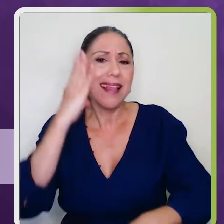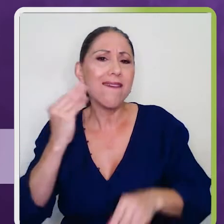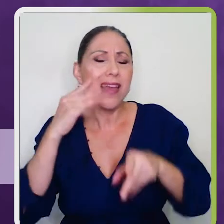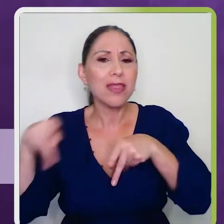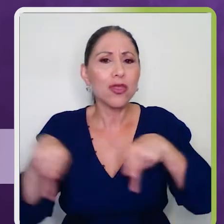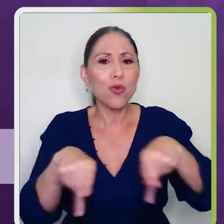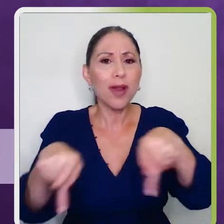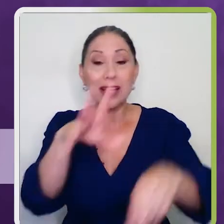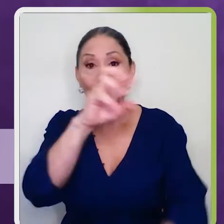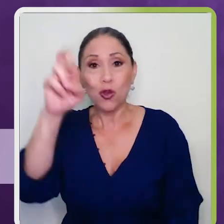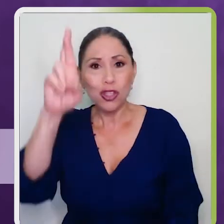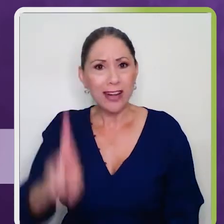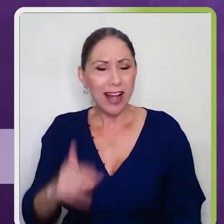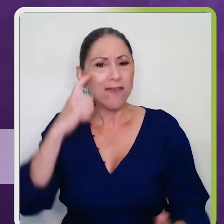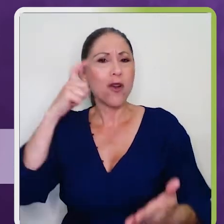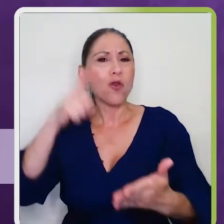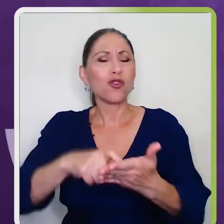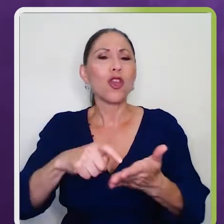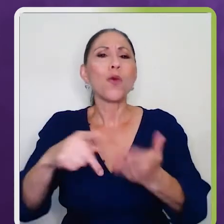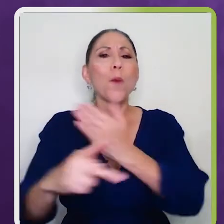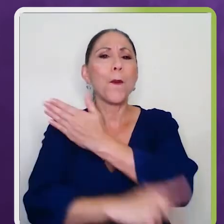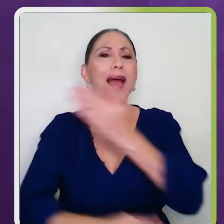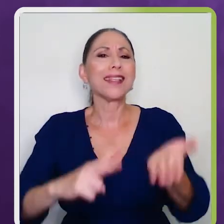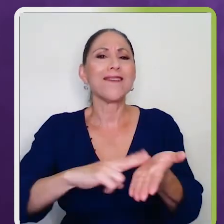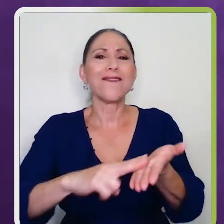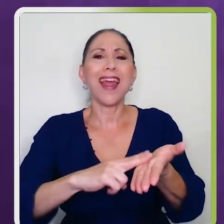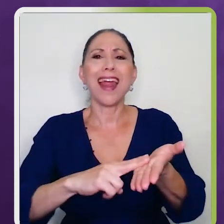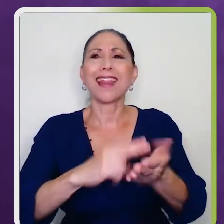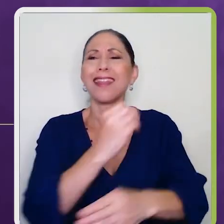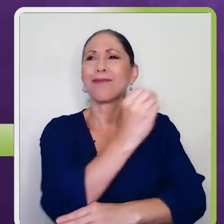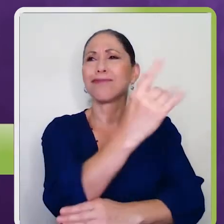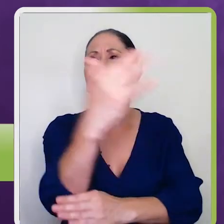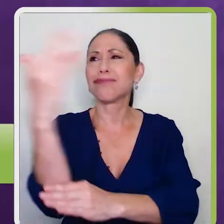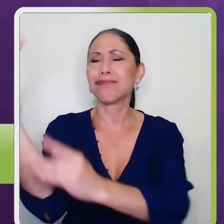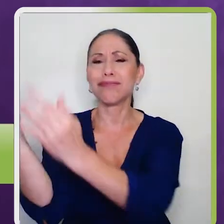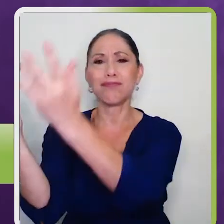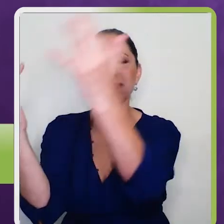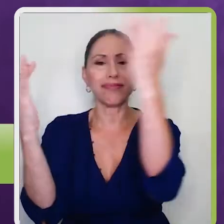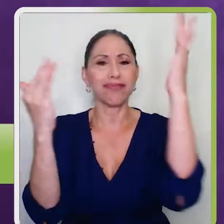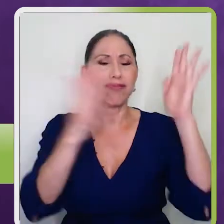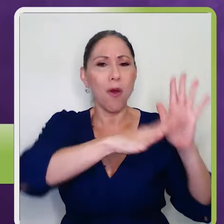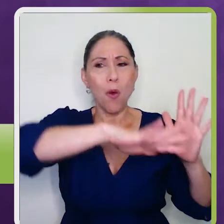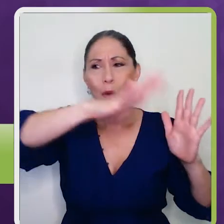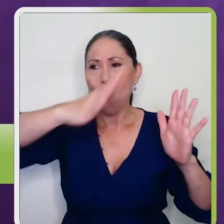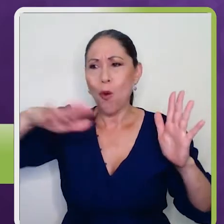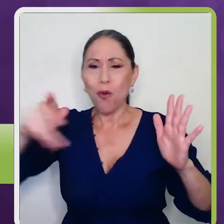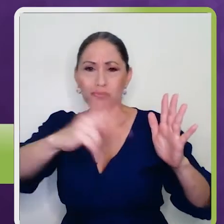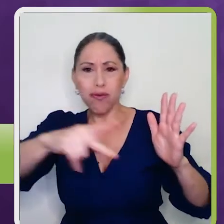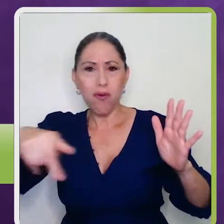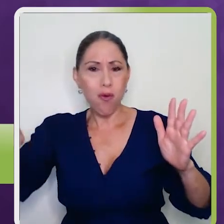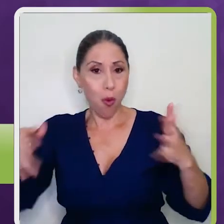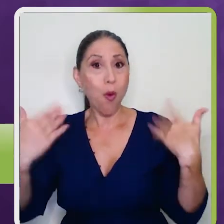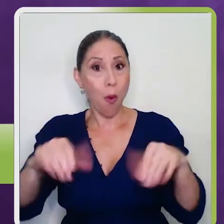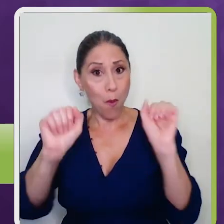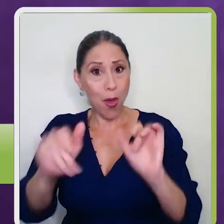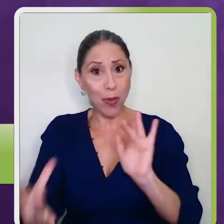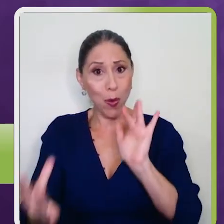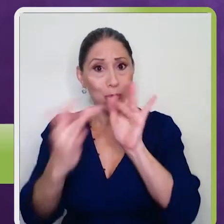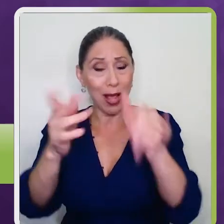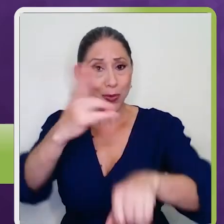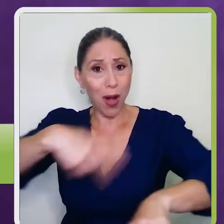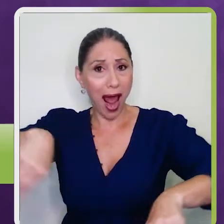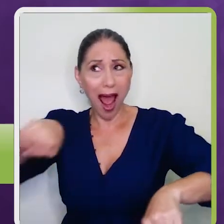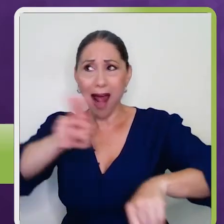reconocido como un país verde, donde la gente viene a estar en contacto con la naturaleza, y pues poco a poco se han ido sumando cada vez más